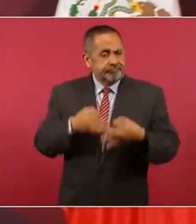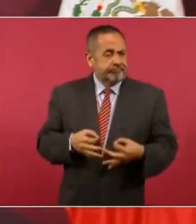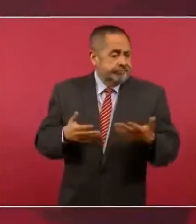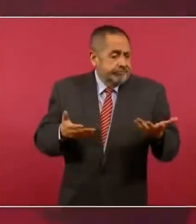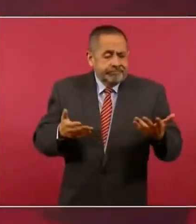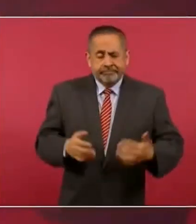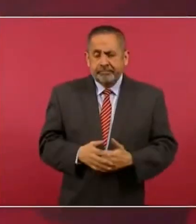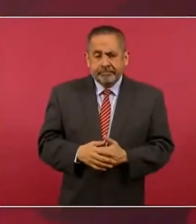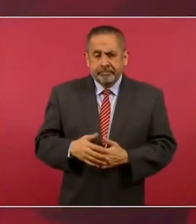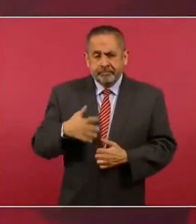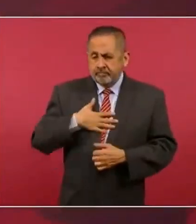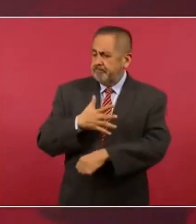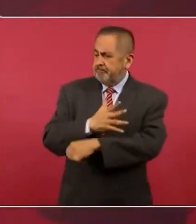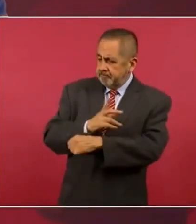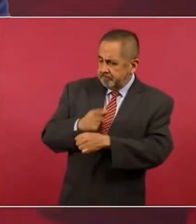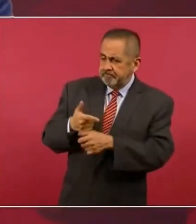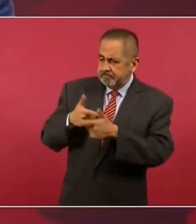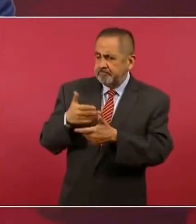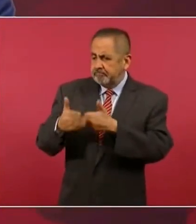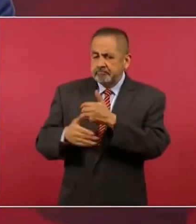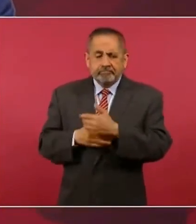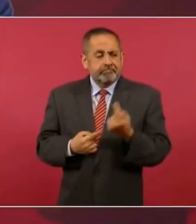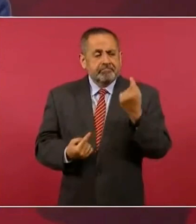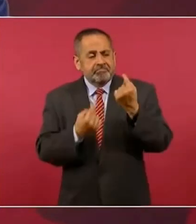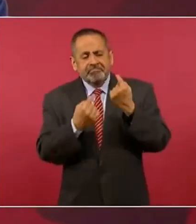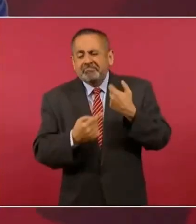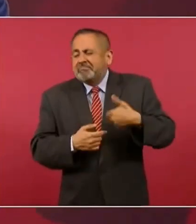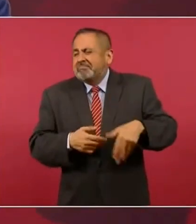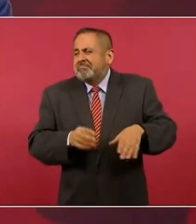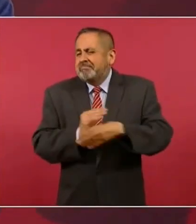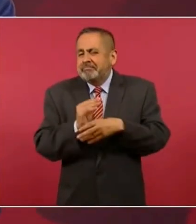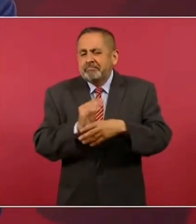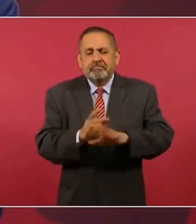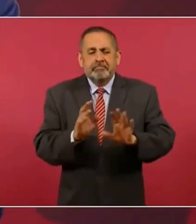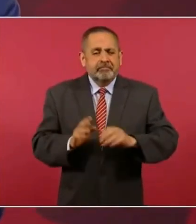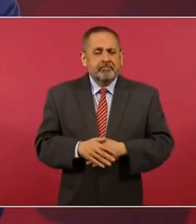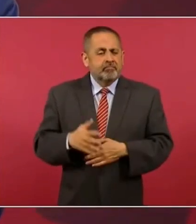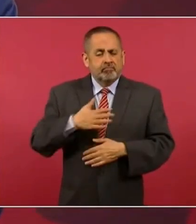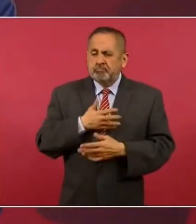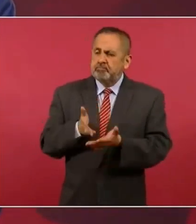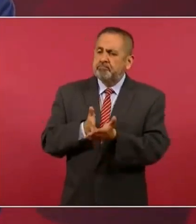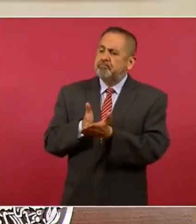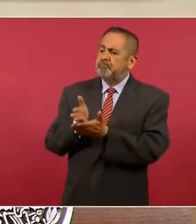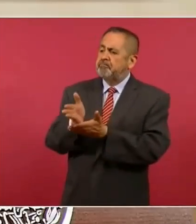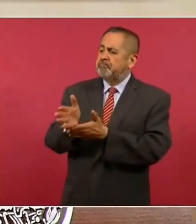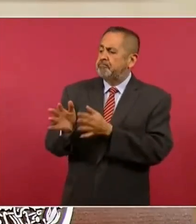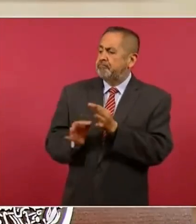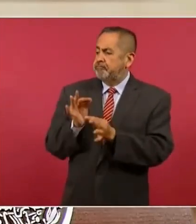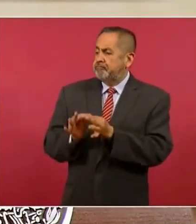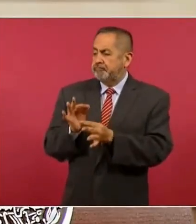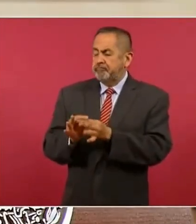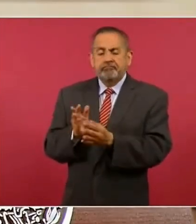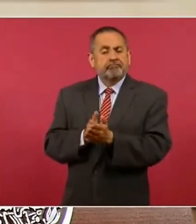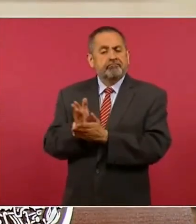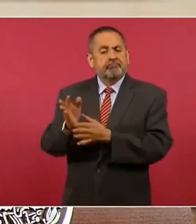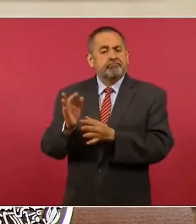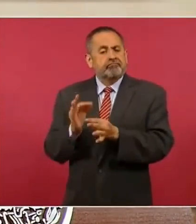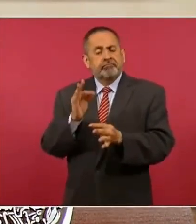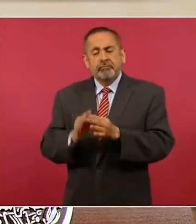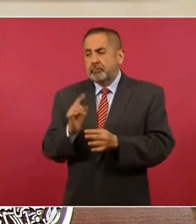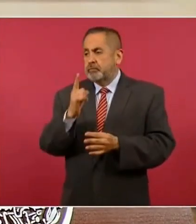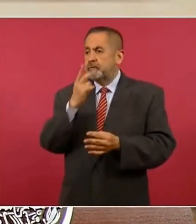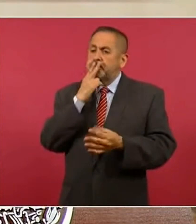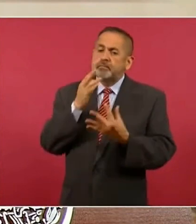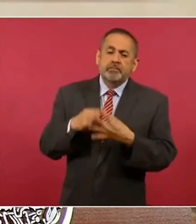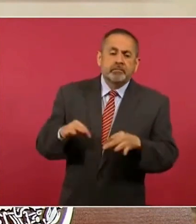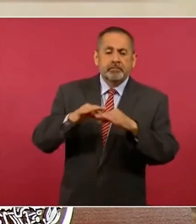gana fundamentalmente con un recto proceder y con lo que estimo más